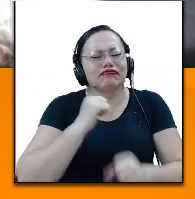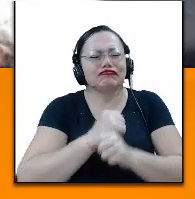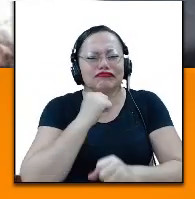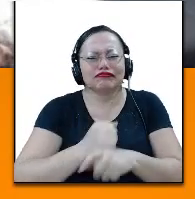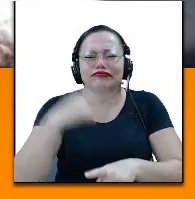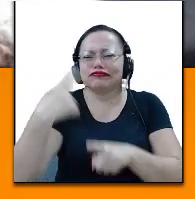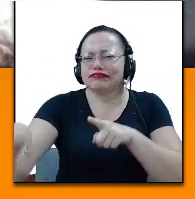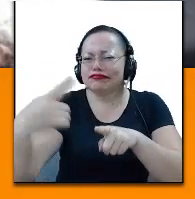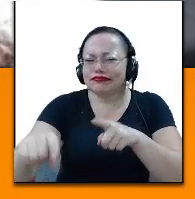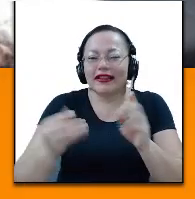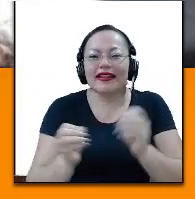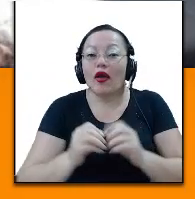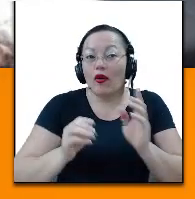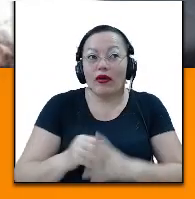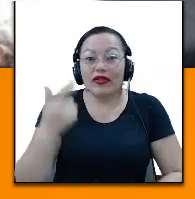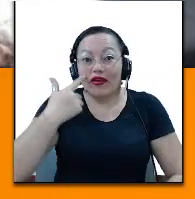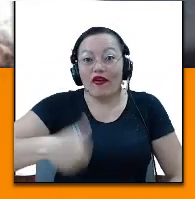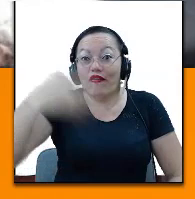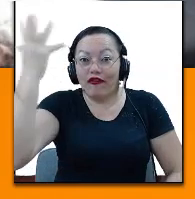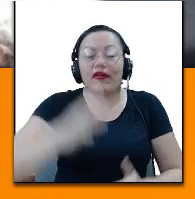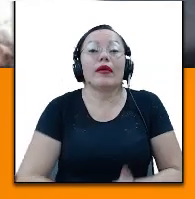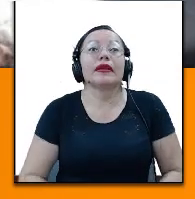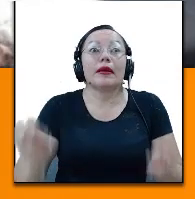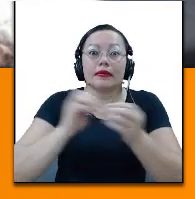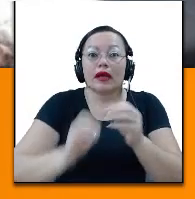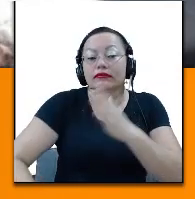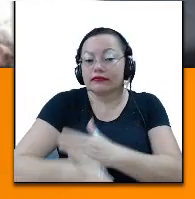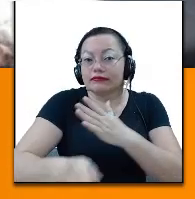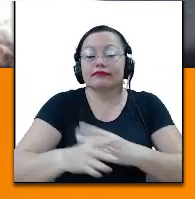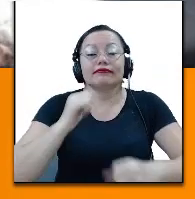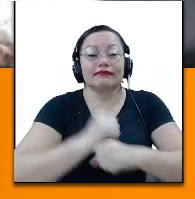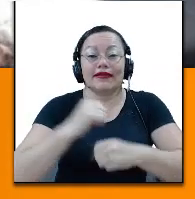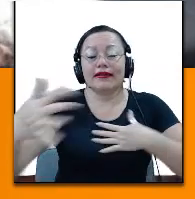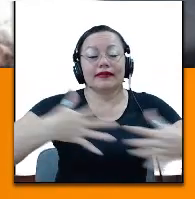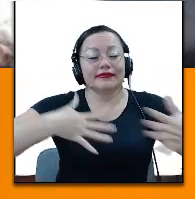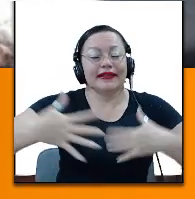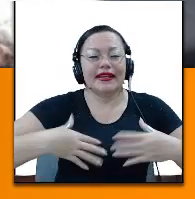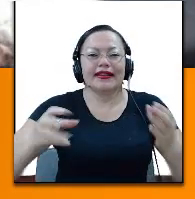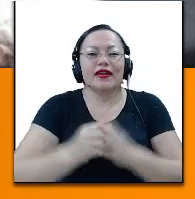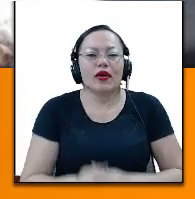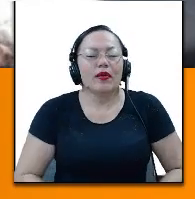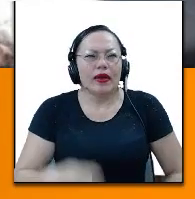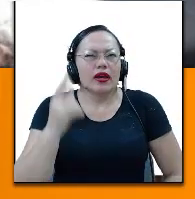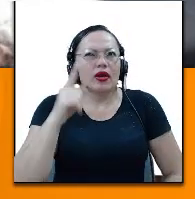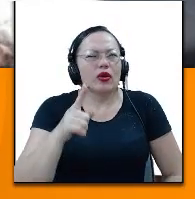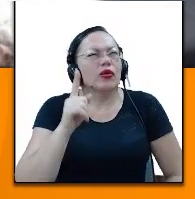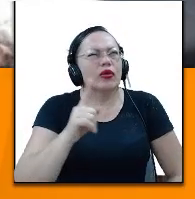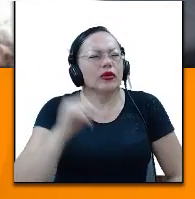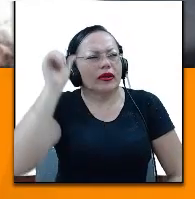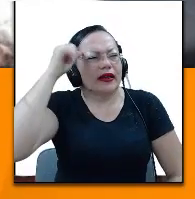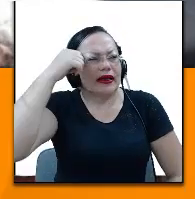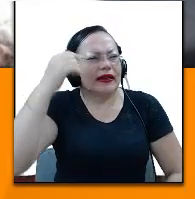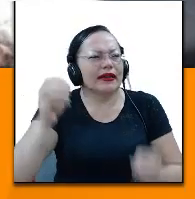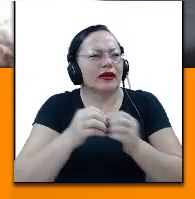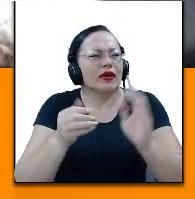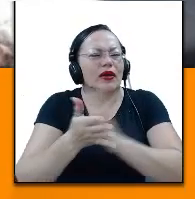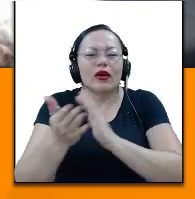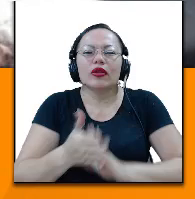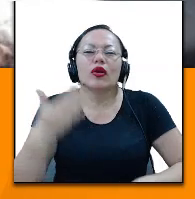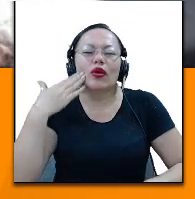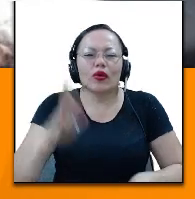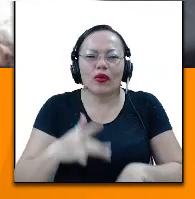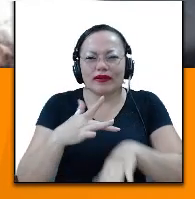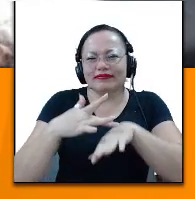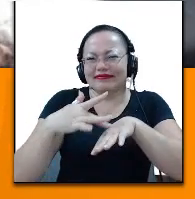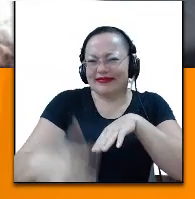destacó bastante en la pantalla, chicas, se destaca aún bastante. Uno de sus escándalos fue haber salido desnuda en la